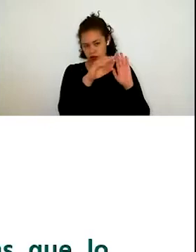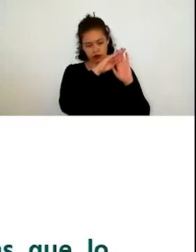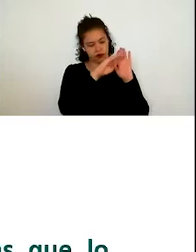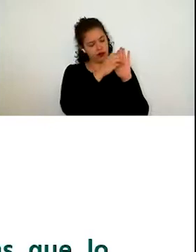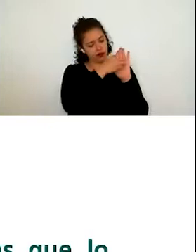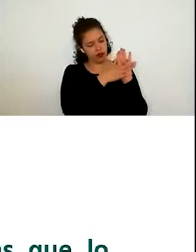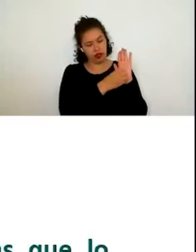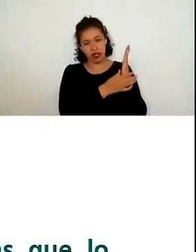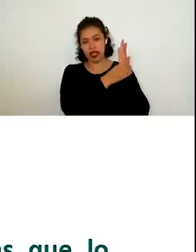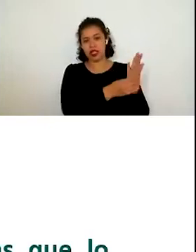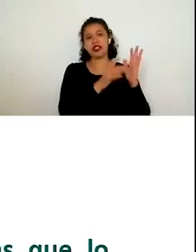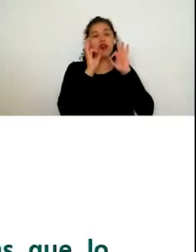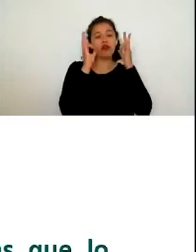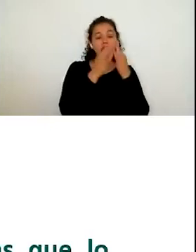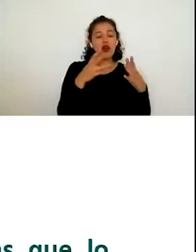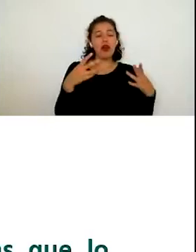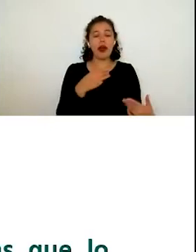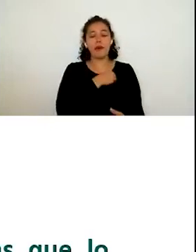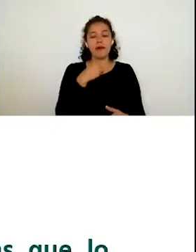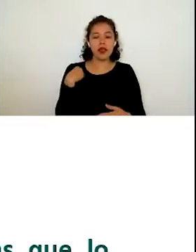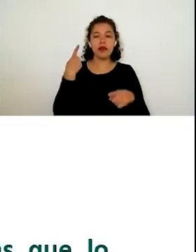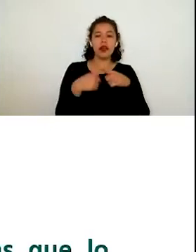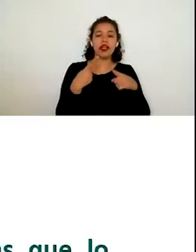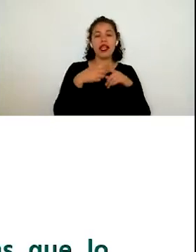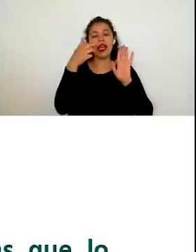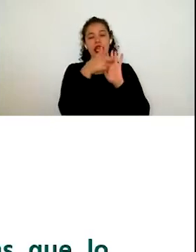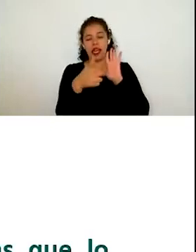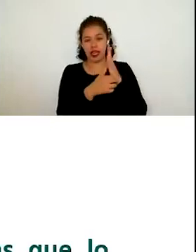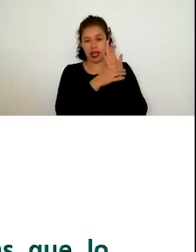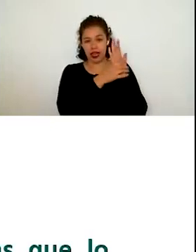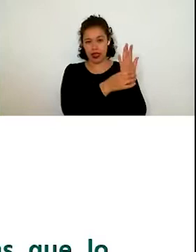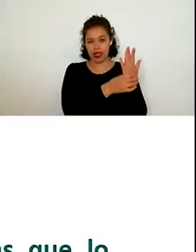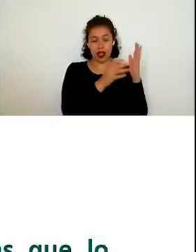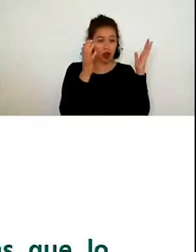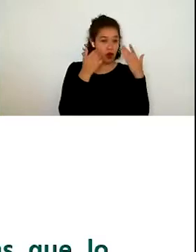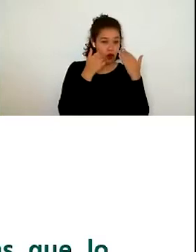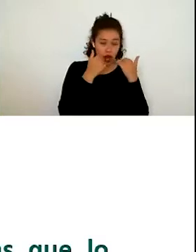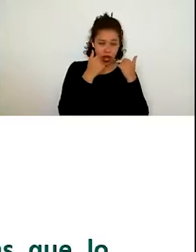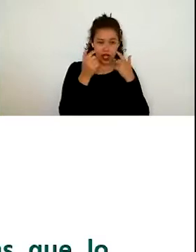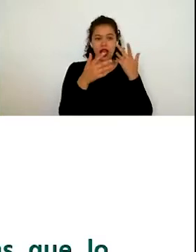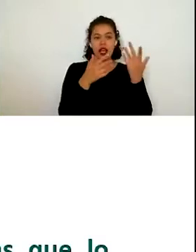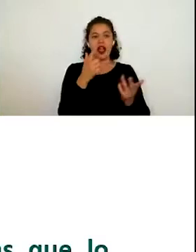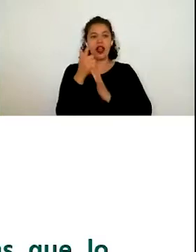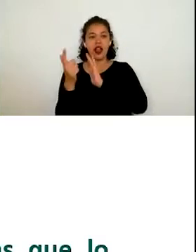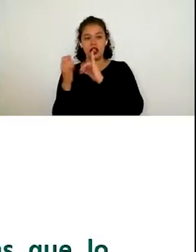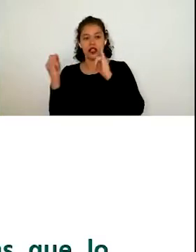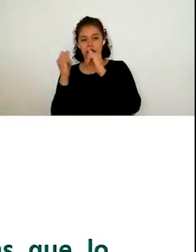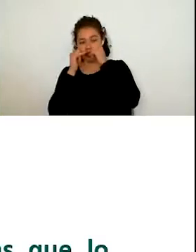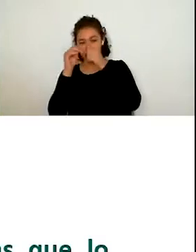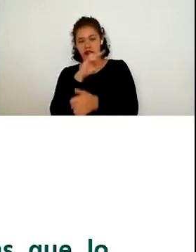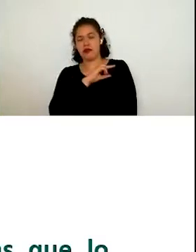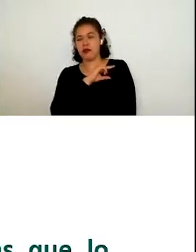patronato o quiénes lo van a integrar, la Ley de Instituciones de Asistencia Privada